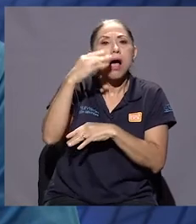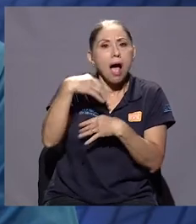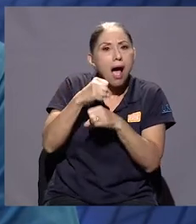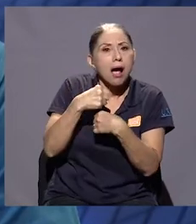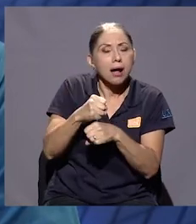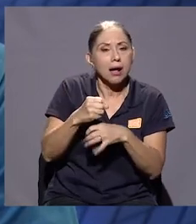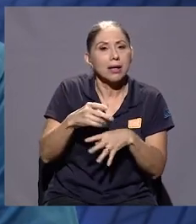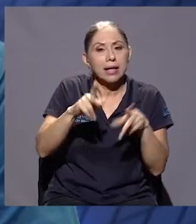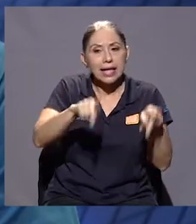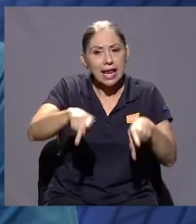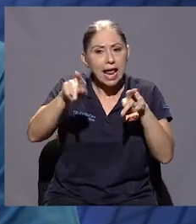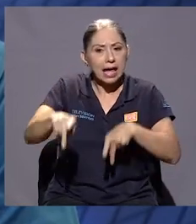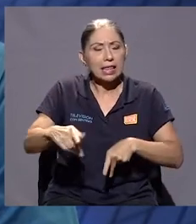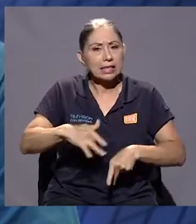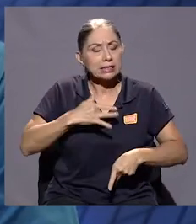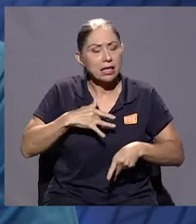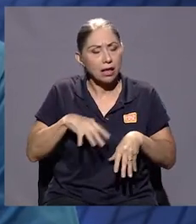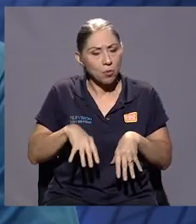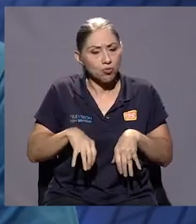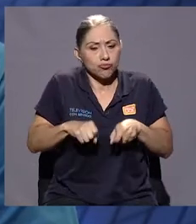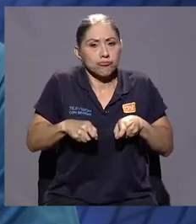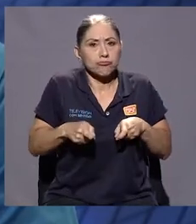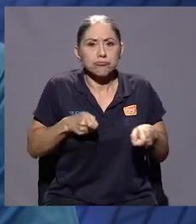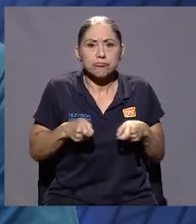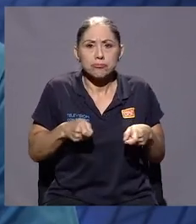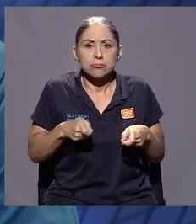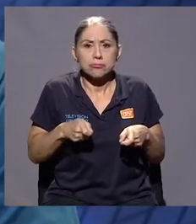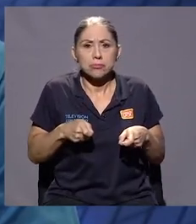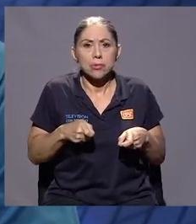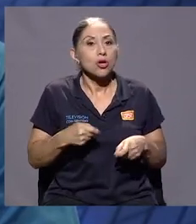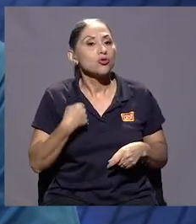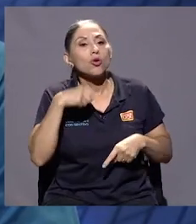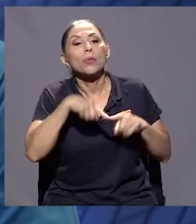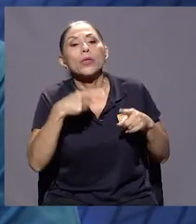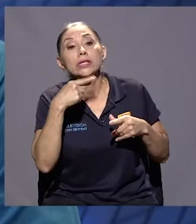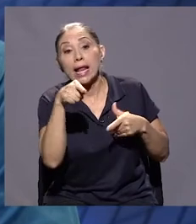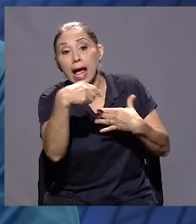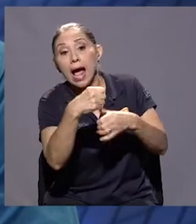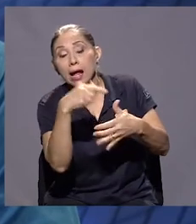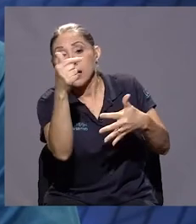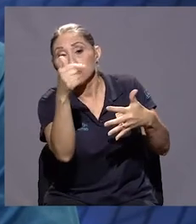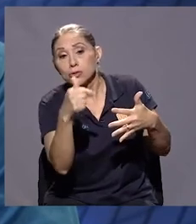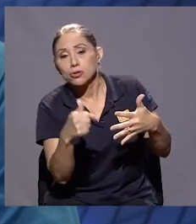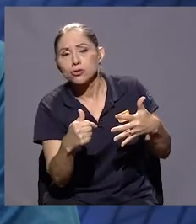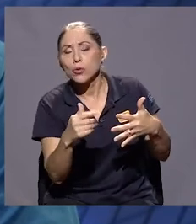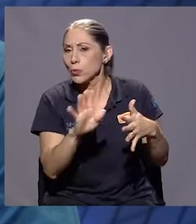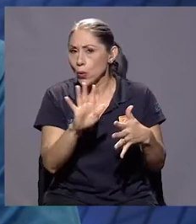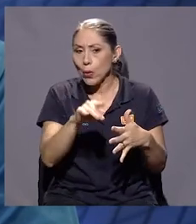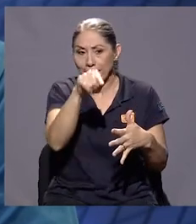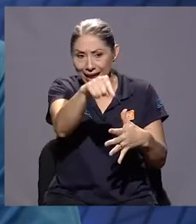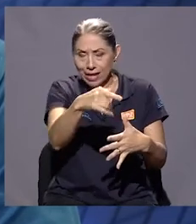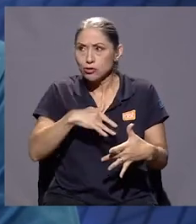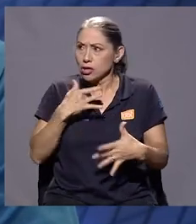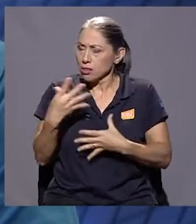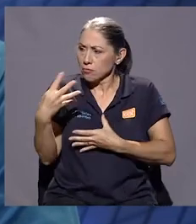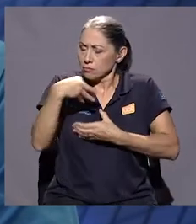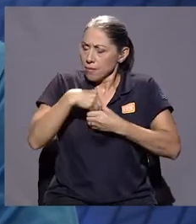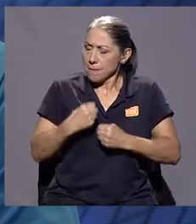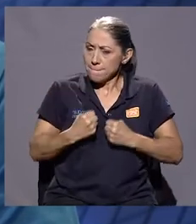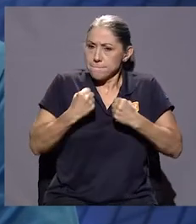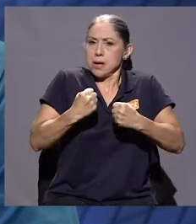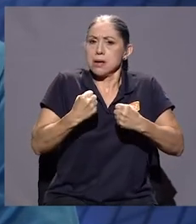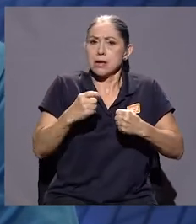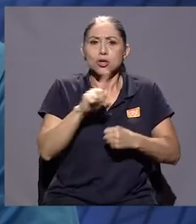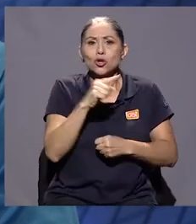que la gente se apropie porque tampoco es decirles que hacer pero también dentro de esa lógica no solo no sólo incentivar y